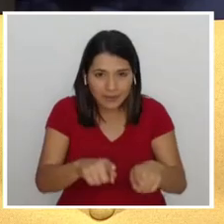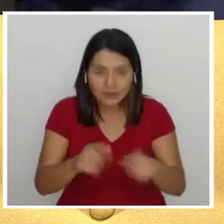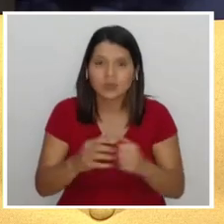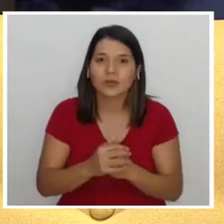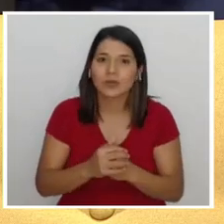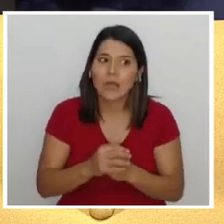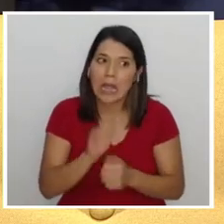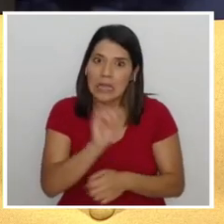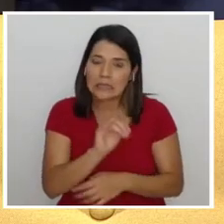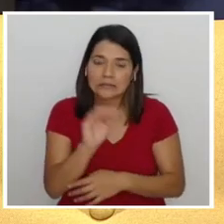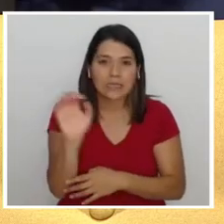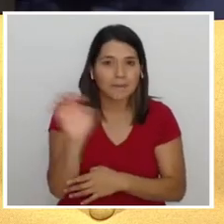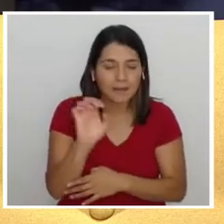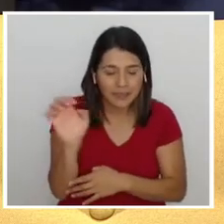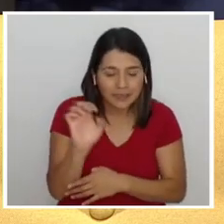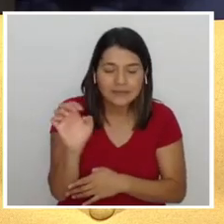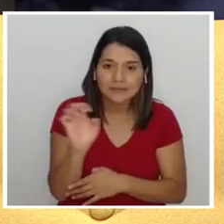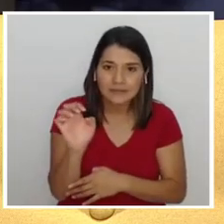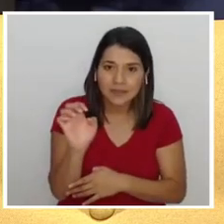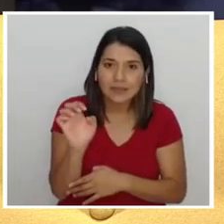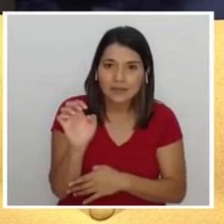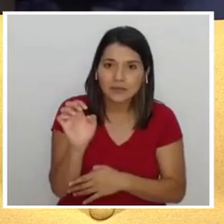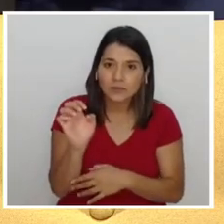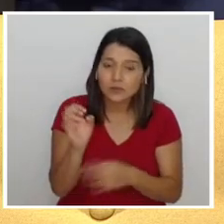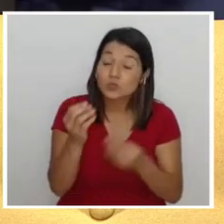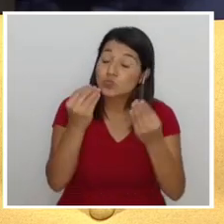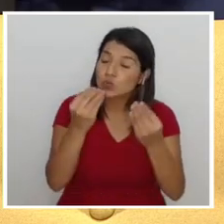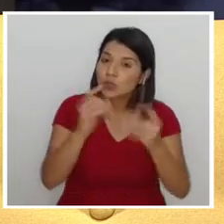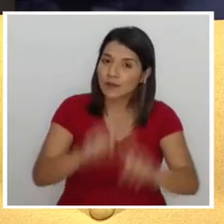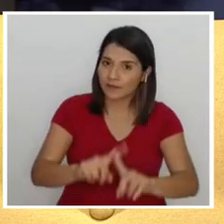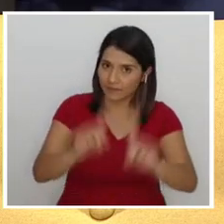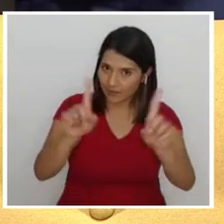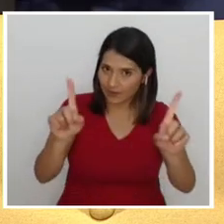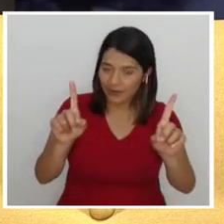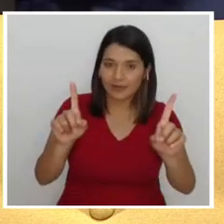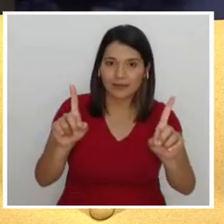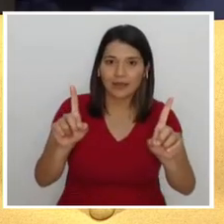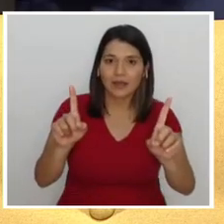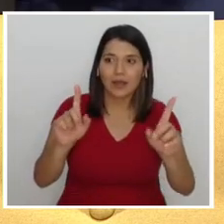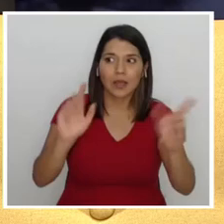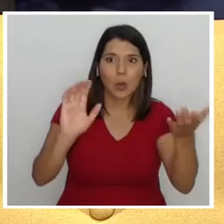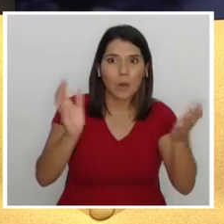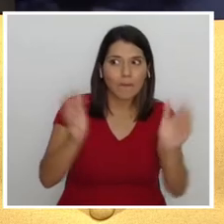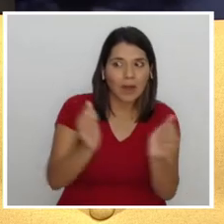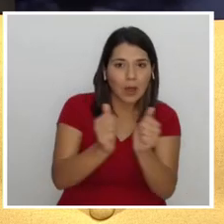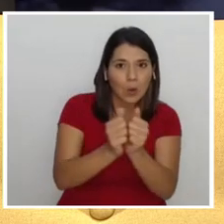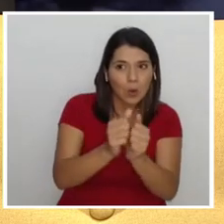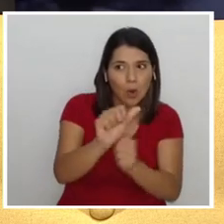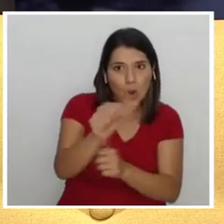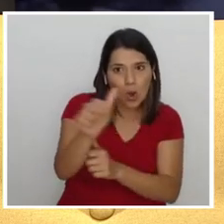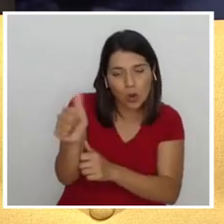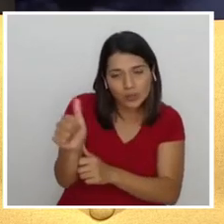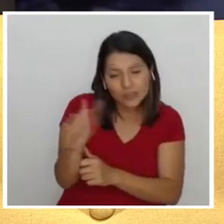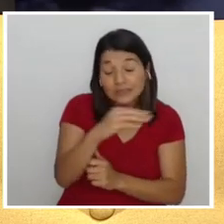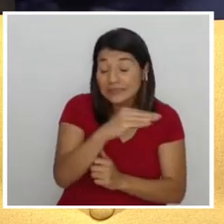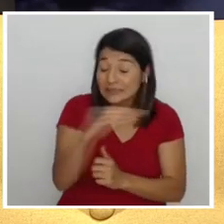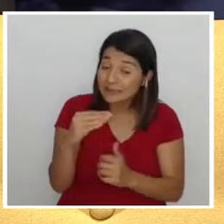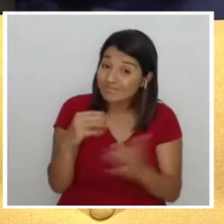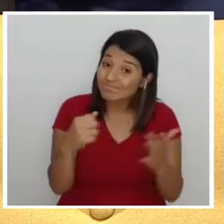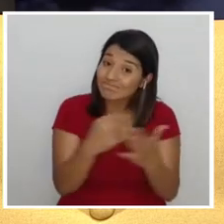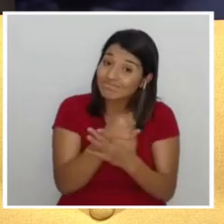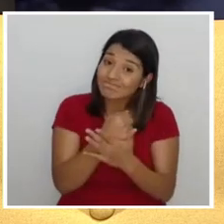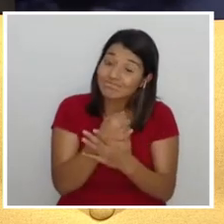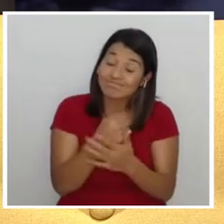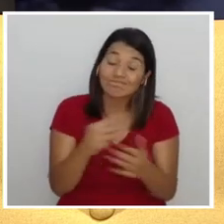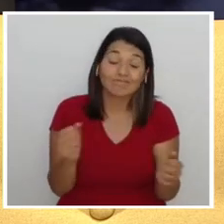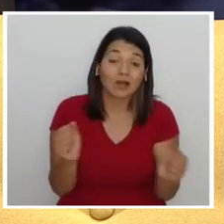emergencia definitivamente es muy diferente a todas las demás y lamentablemente con el factor de